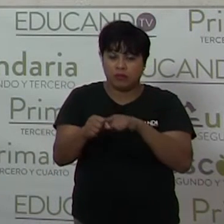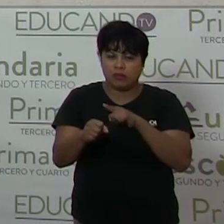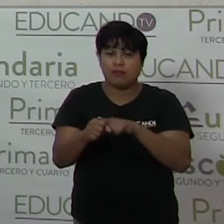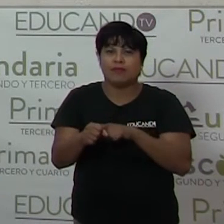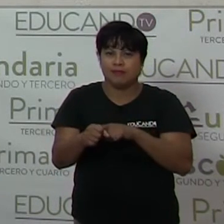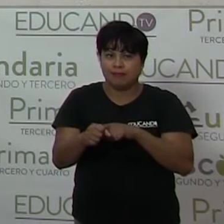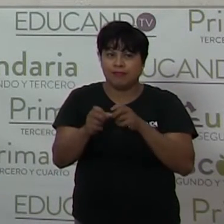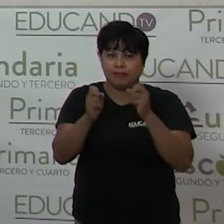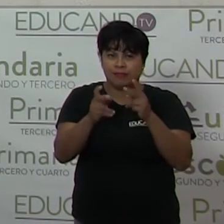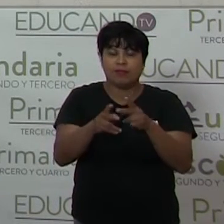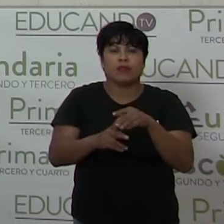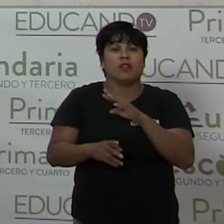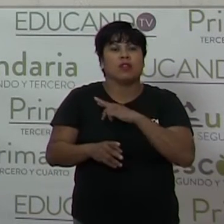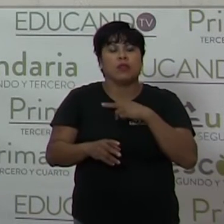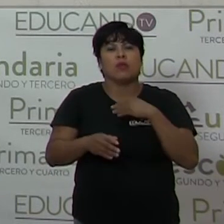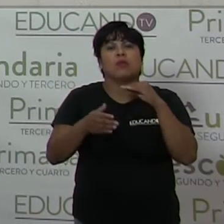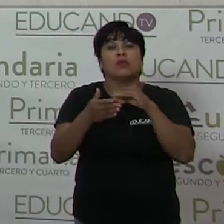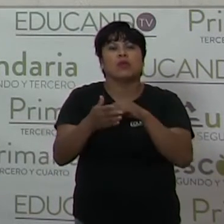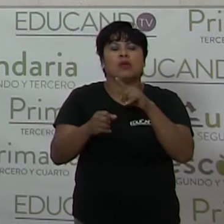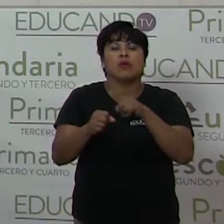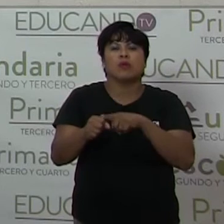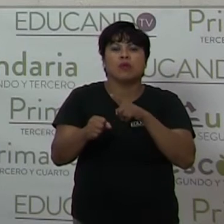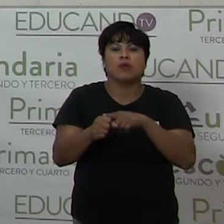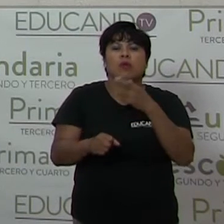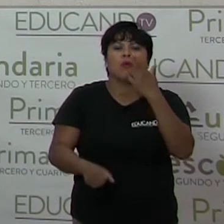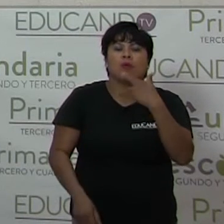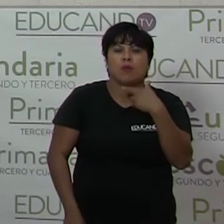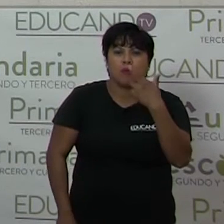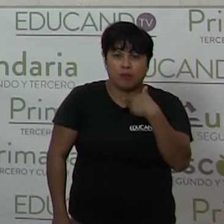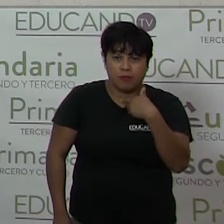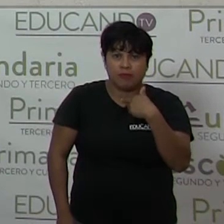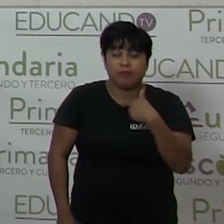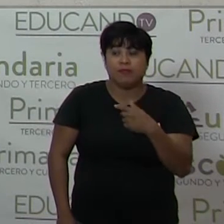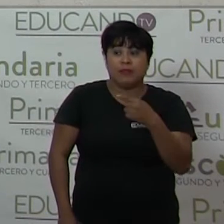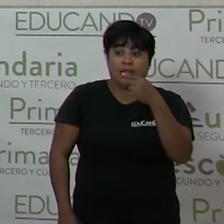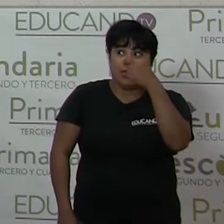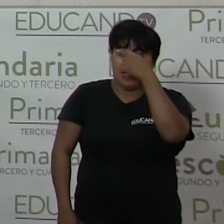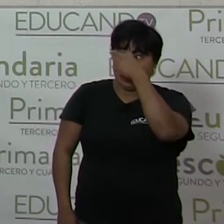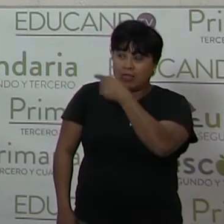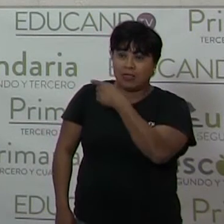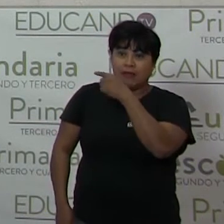lo vamos a poner con color rojo ay